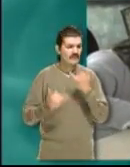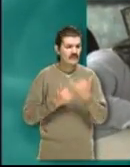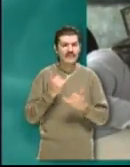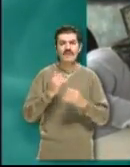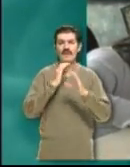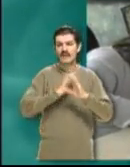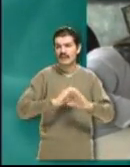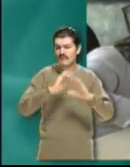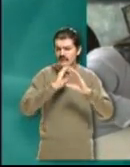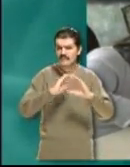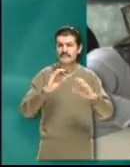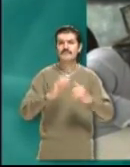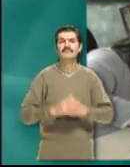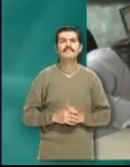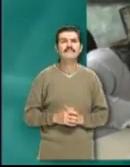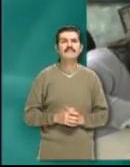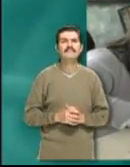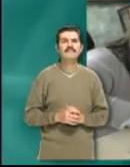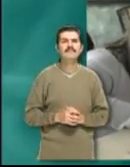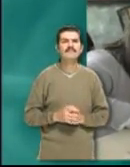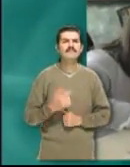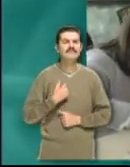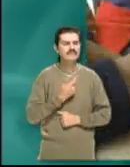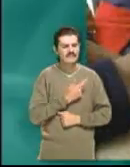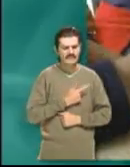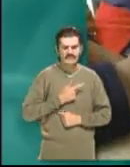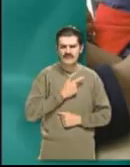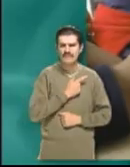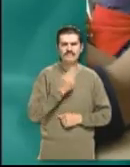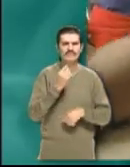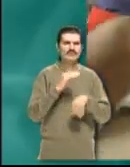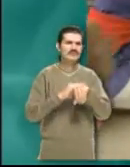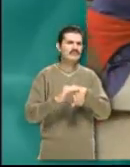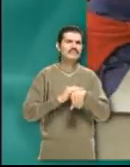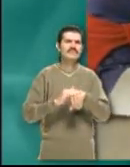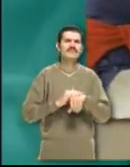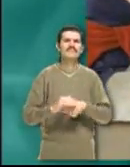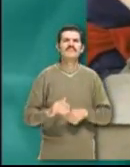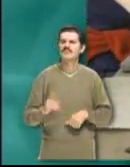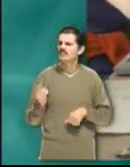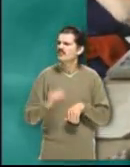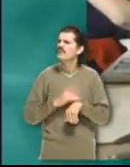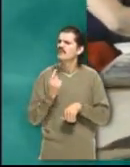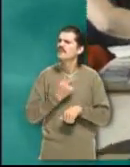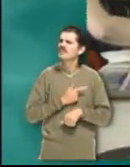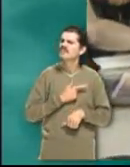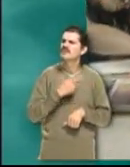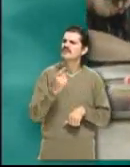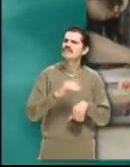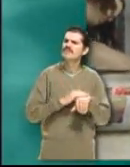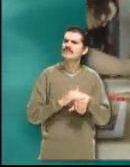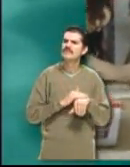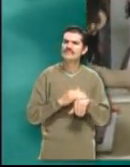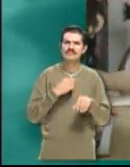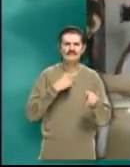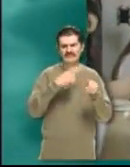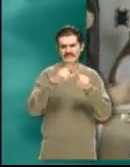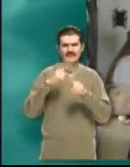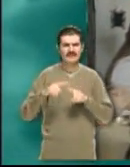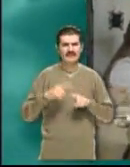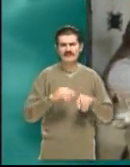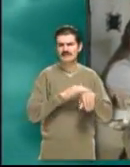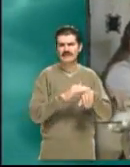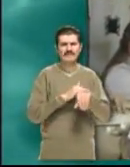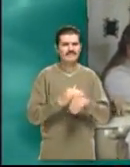¿qué más? Jugar, catar. Me gusta mucho hacer los desnudos. ¿Por qué te gusta hacer los desnudos, platicando?